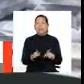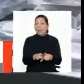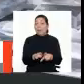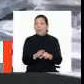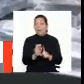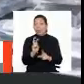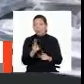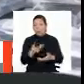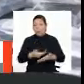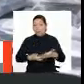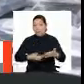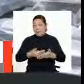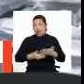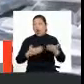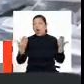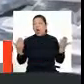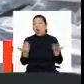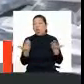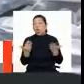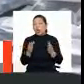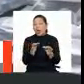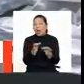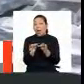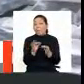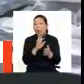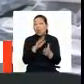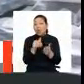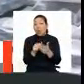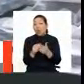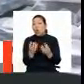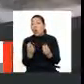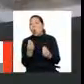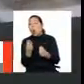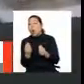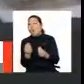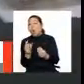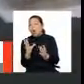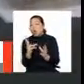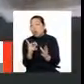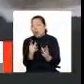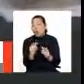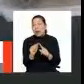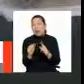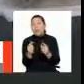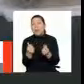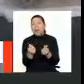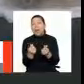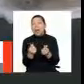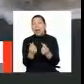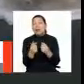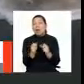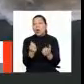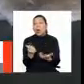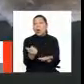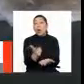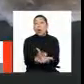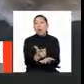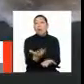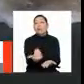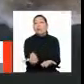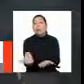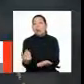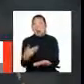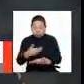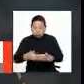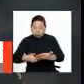se ha encontrado documentación donde tenían detallados todos sus movimientos logísticos, así como el monto de dinero que cobraban a sus